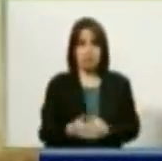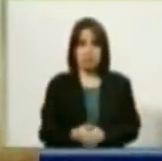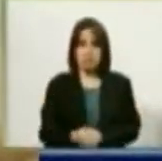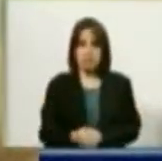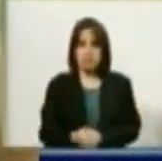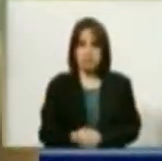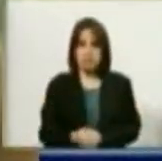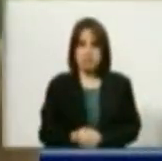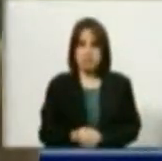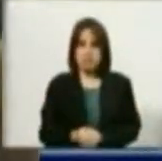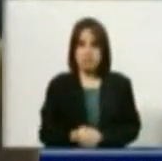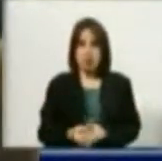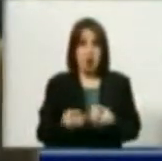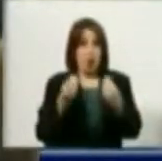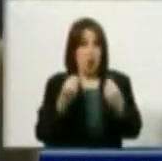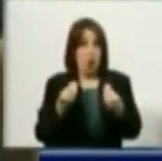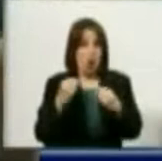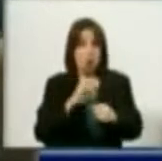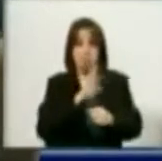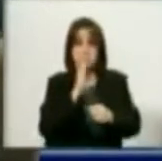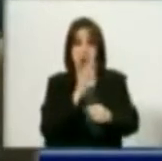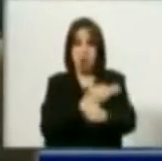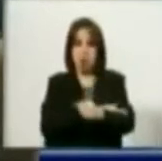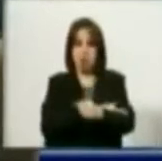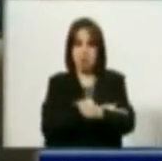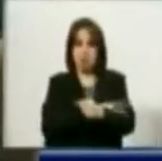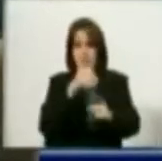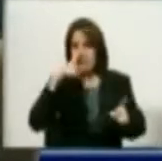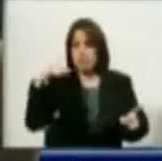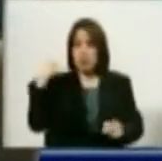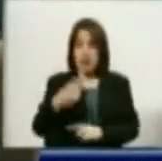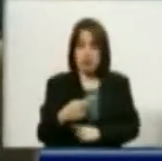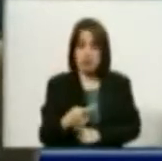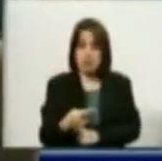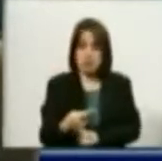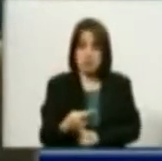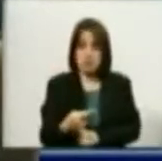a pesar de su inmenso poder de sus amenazas